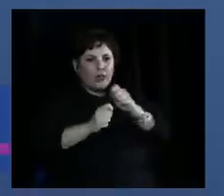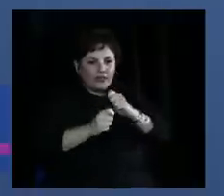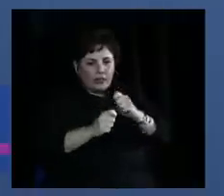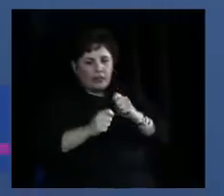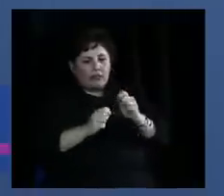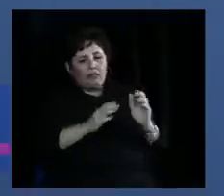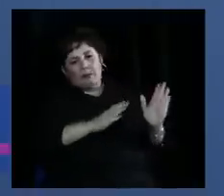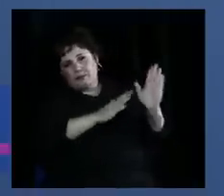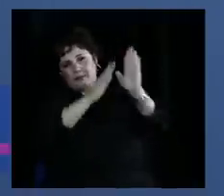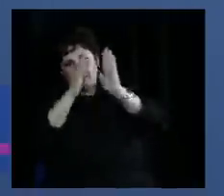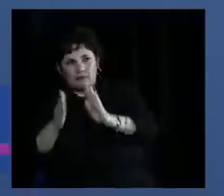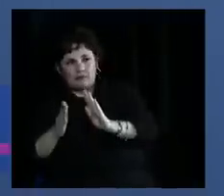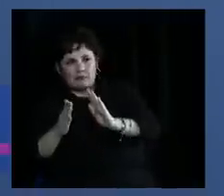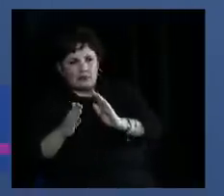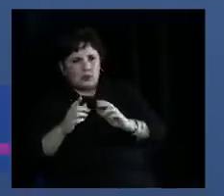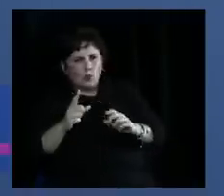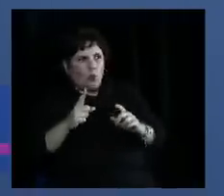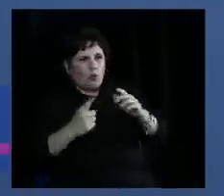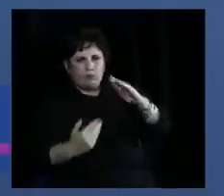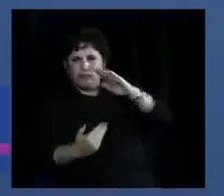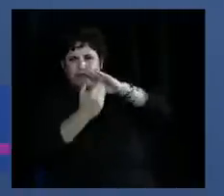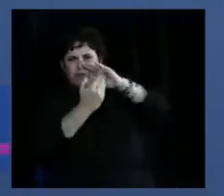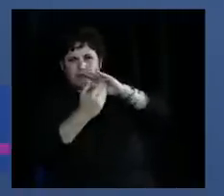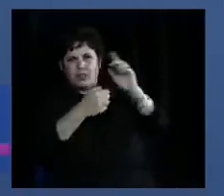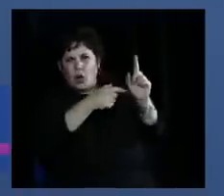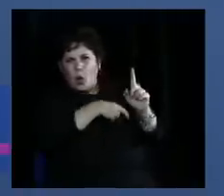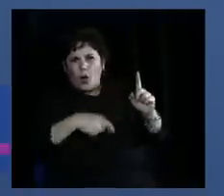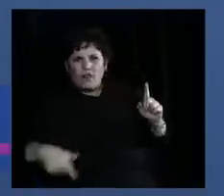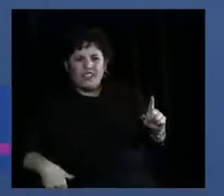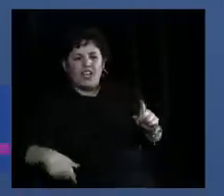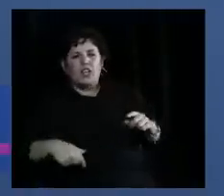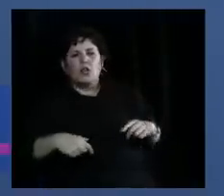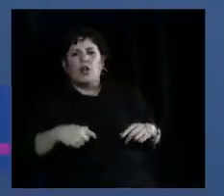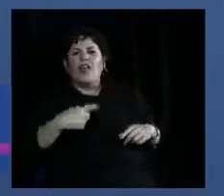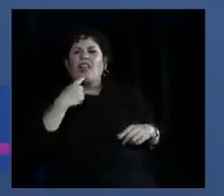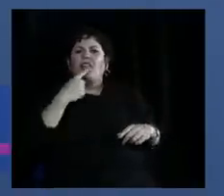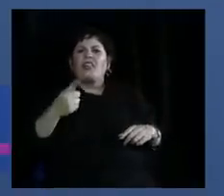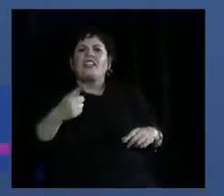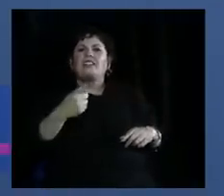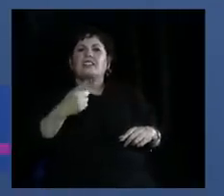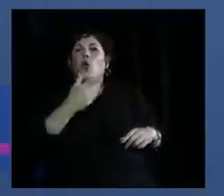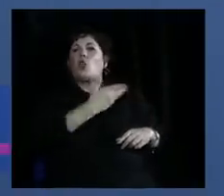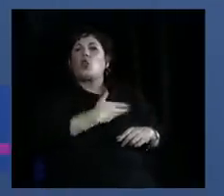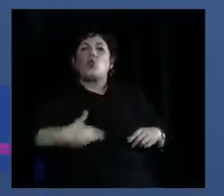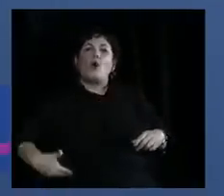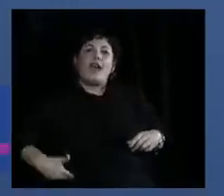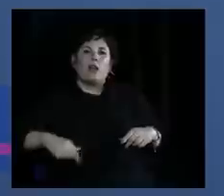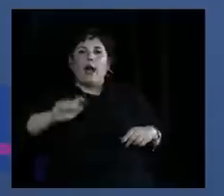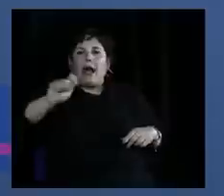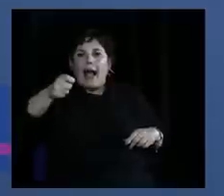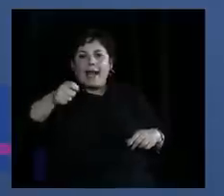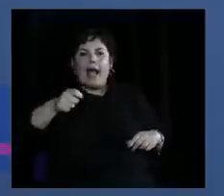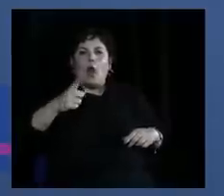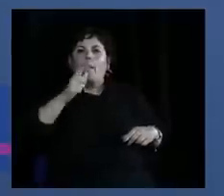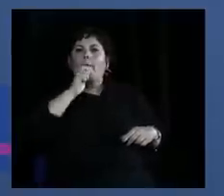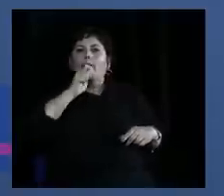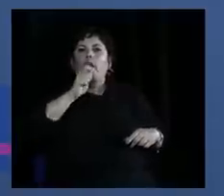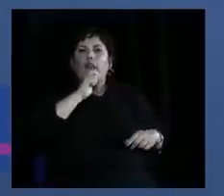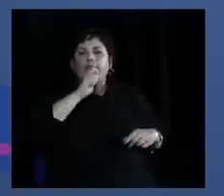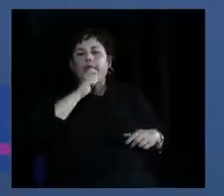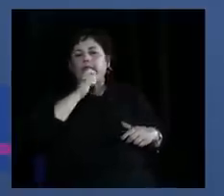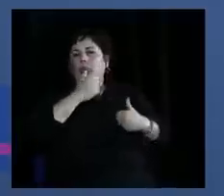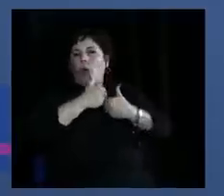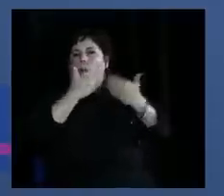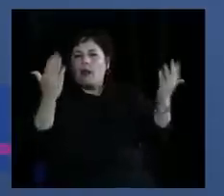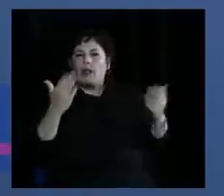otra cosa es que aparezca un jerarca de gobierno diciéndole a un dueño de un medio, a un editor o a un periodista que cubre